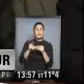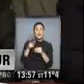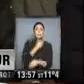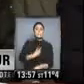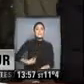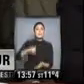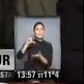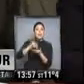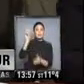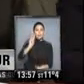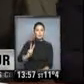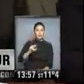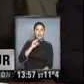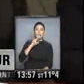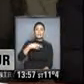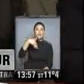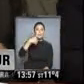presidente de Venezuela, Maduro,